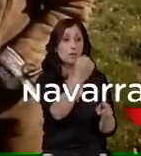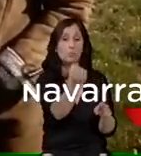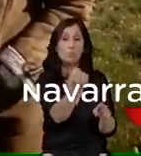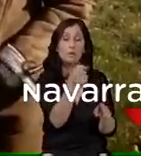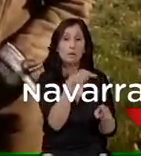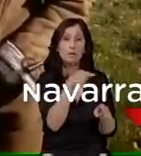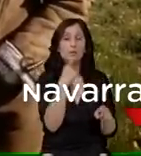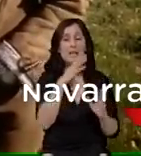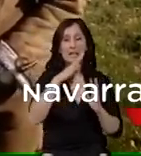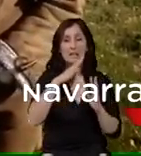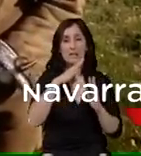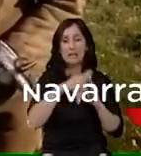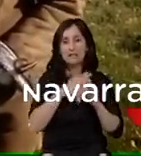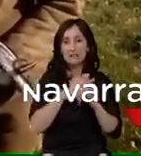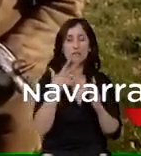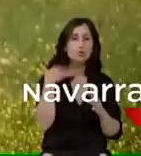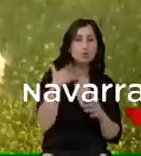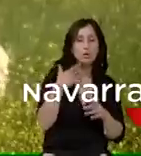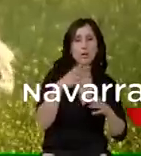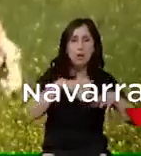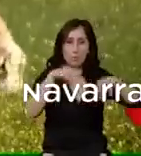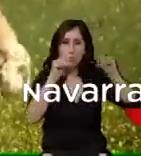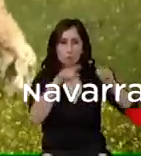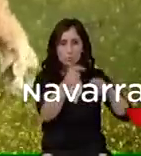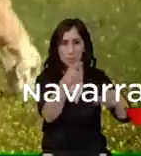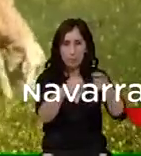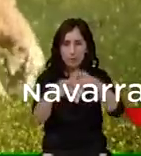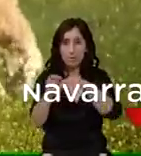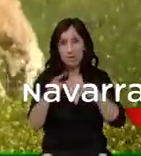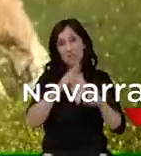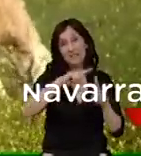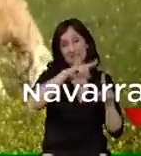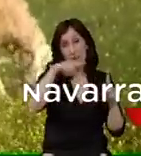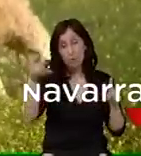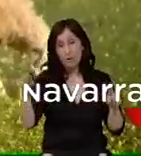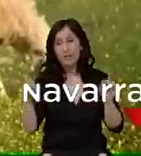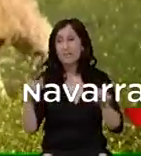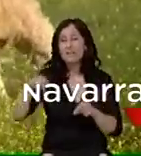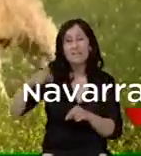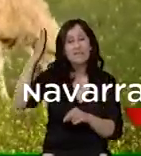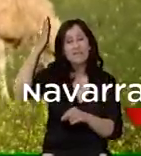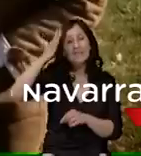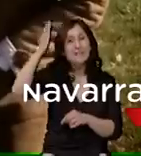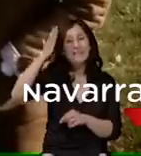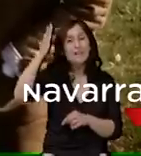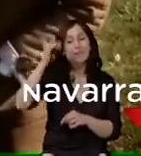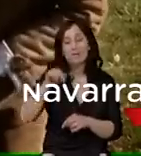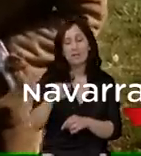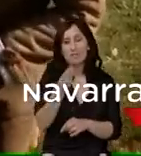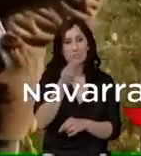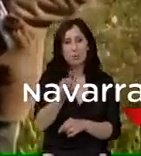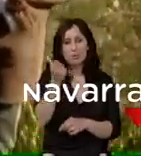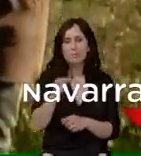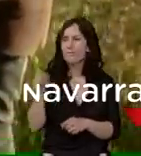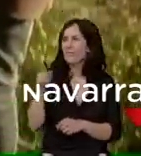todos a Castilla, Soria, Burgo se llevan casi todos, aquí en Segovia. En Navarra se consume muy poco lechal. Ricardo, tienes